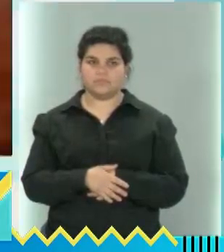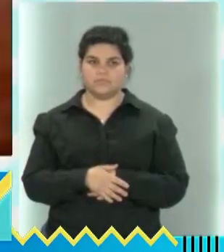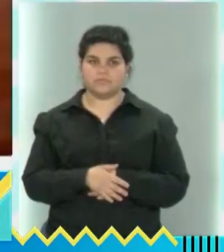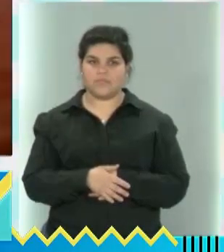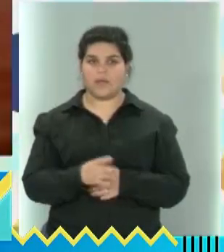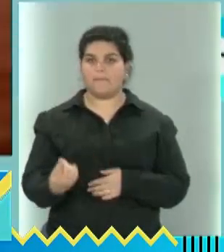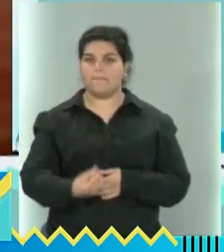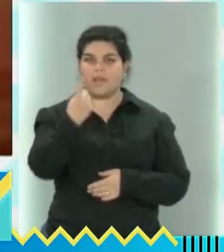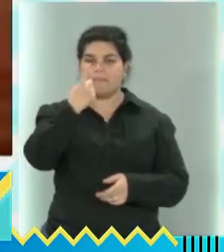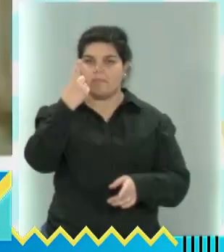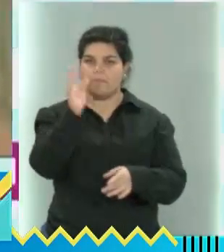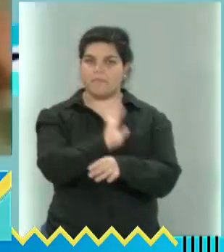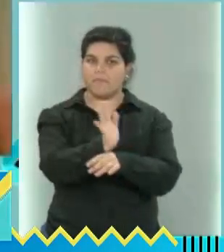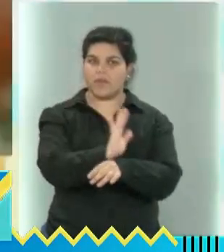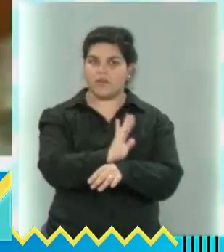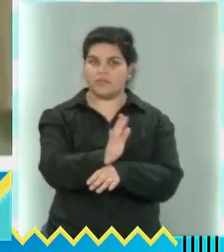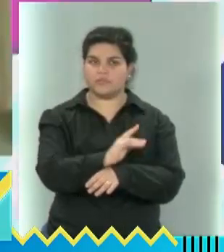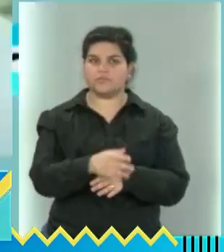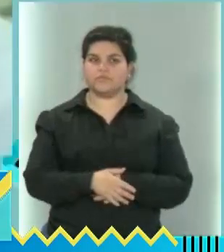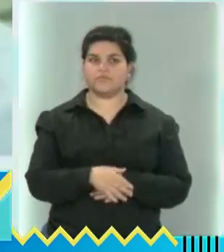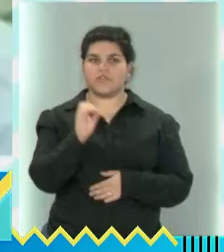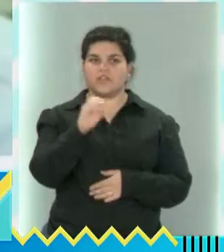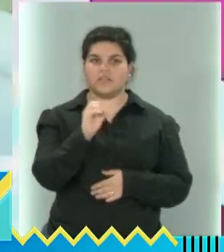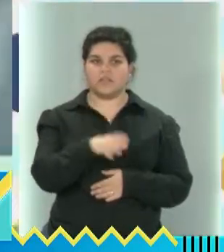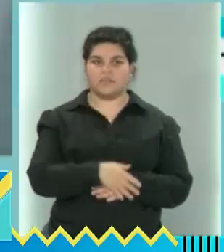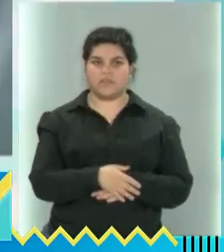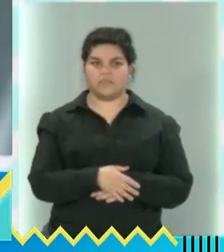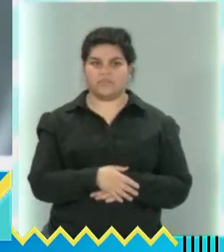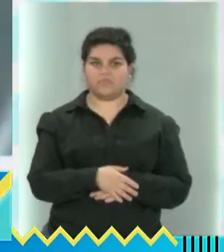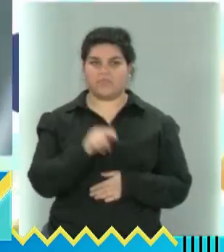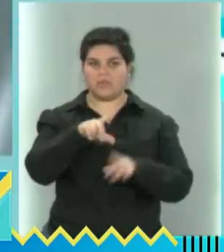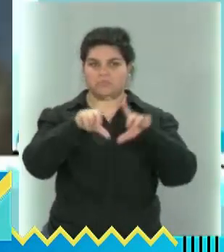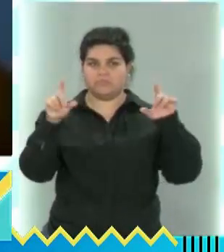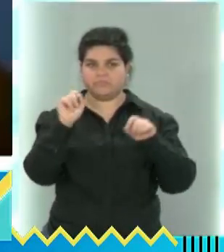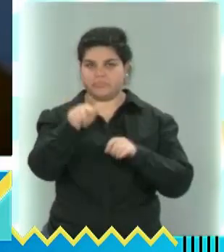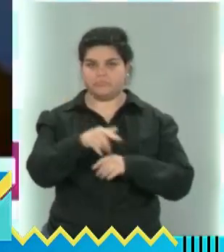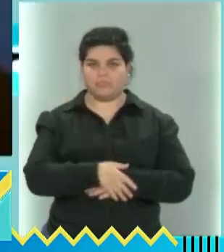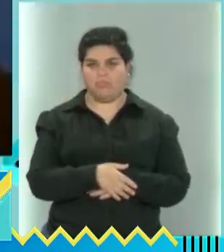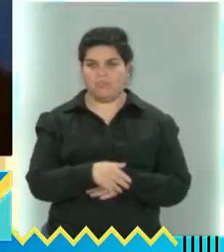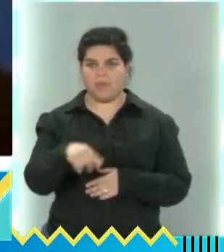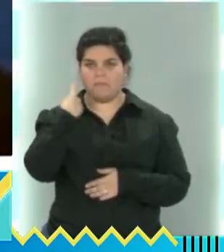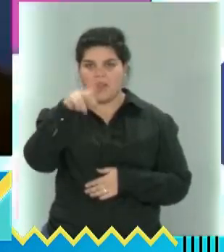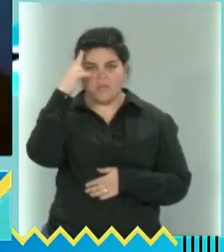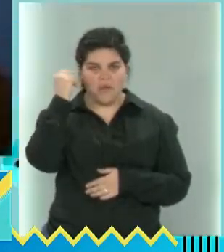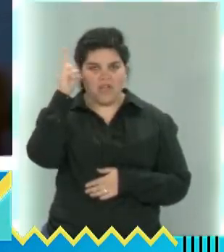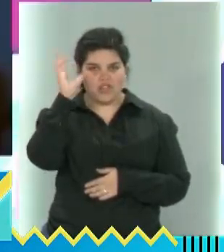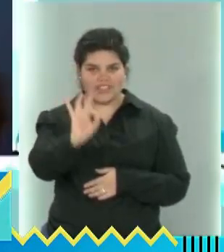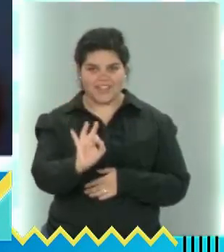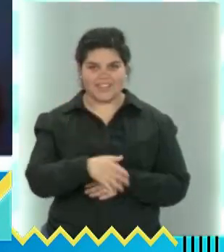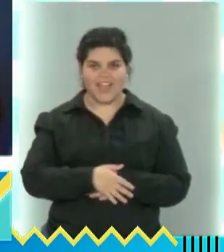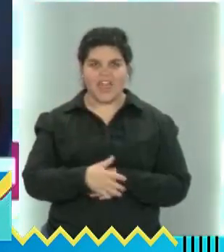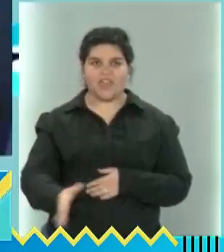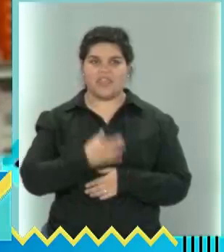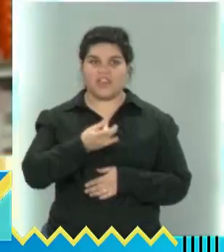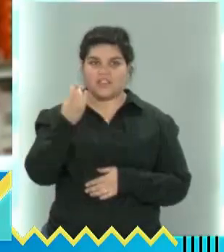La primera película que vamos a ver se llama Kramer vs. Kramer. Fue una película estrenada en 1980 dirigida por, no